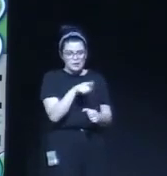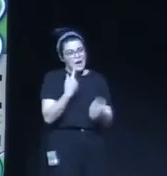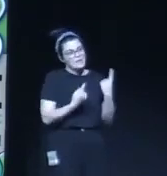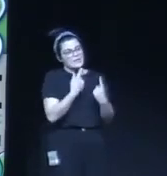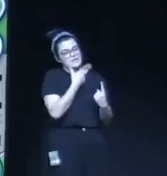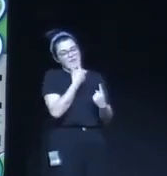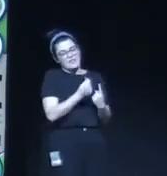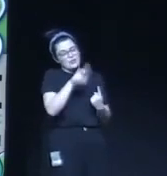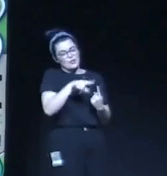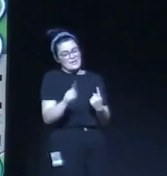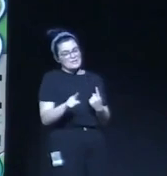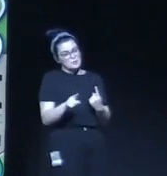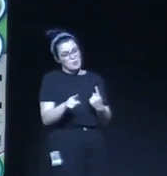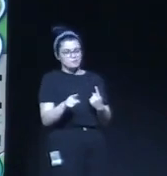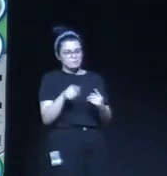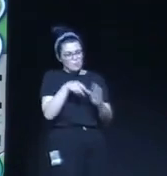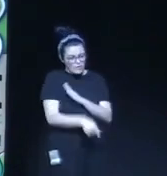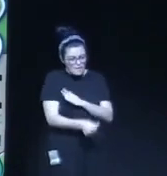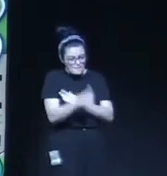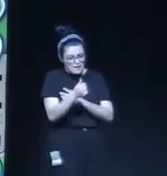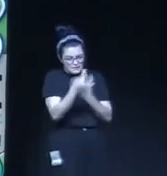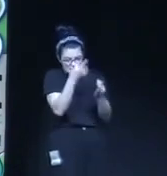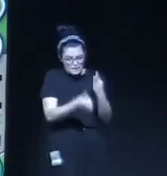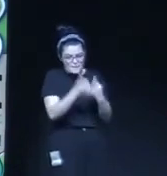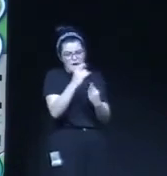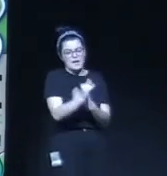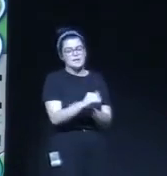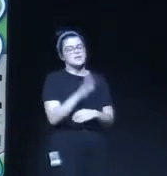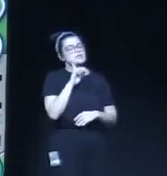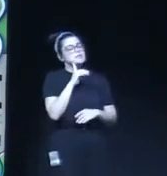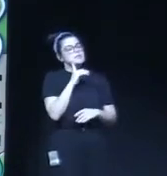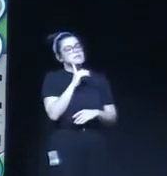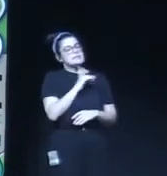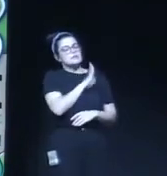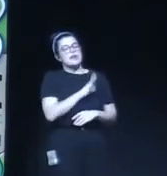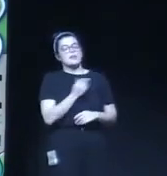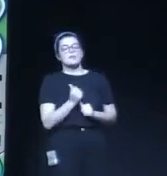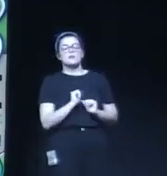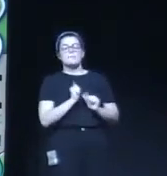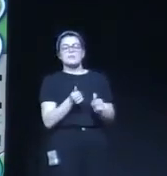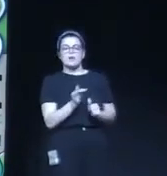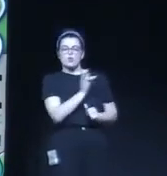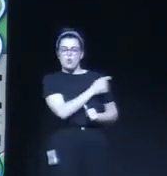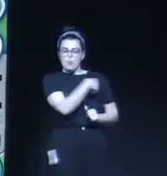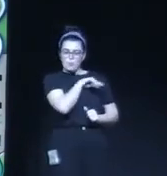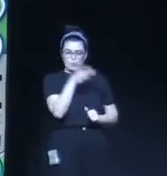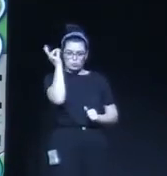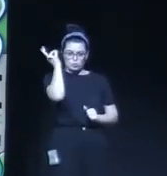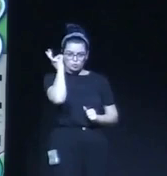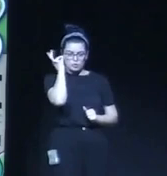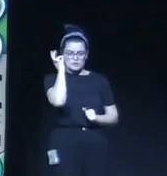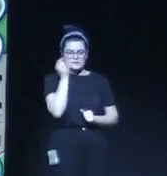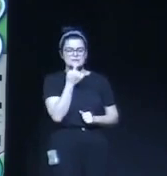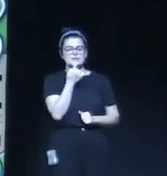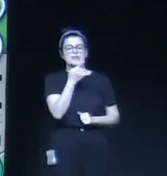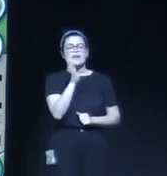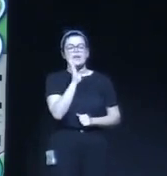más historia detrás. Vamos a empezar con vosotras, si os parece. Decíamos que esta es vuestra historia.